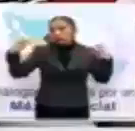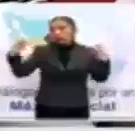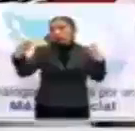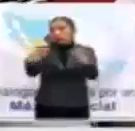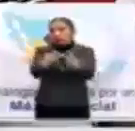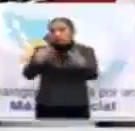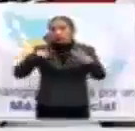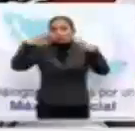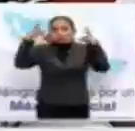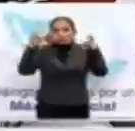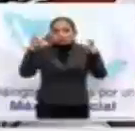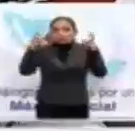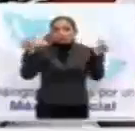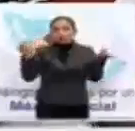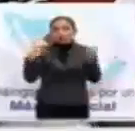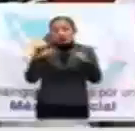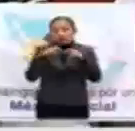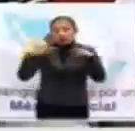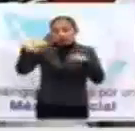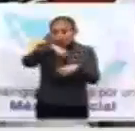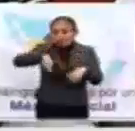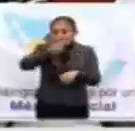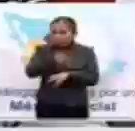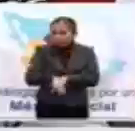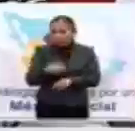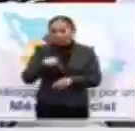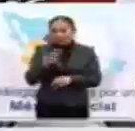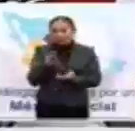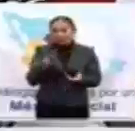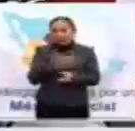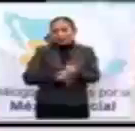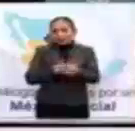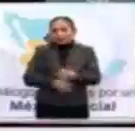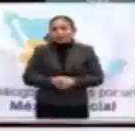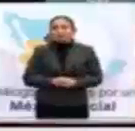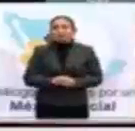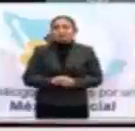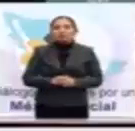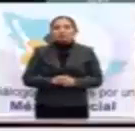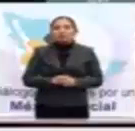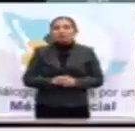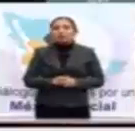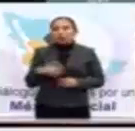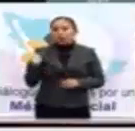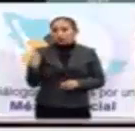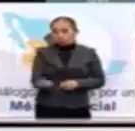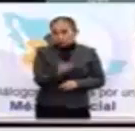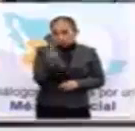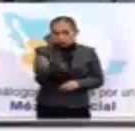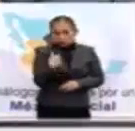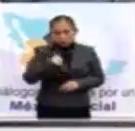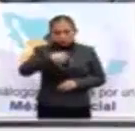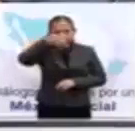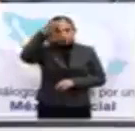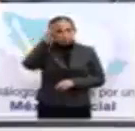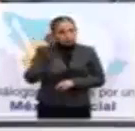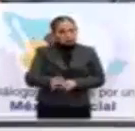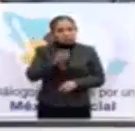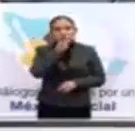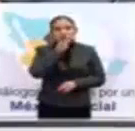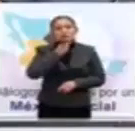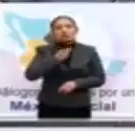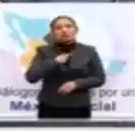esta mesa redonda y muy redonda de veras que hemos tenido esta tarde y lo que ustedes, y acepto lo que